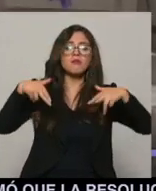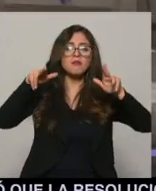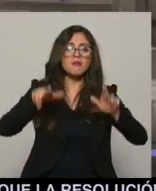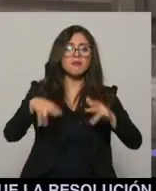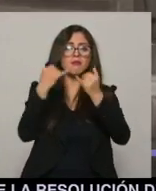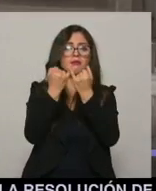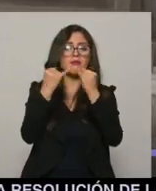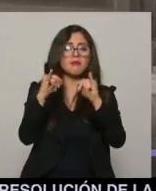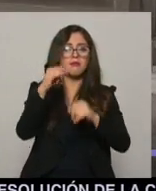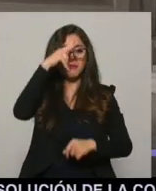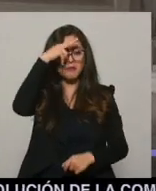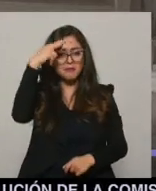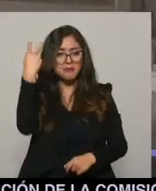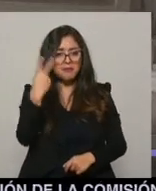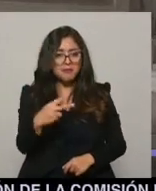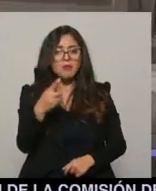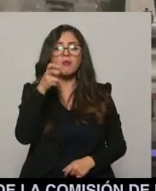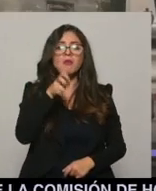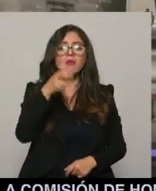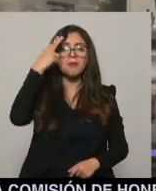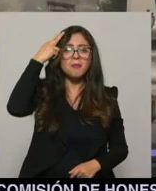estas visiones de